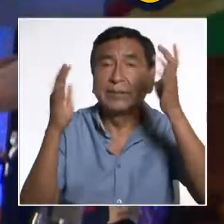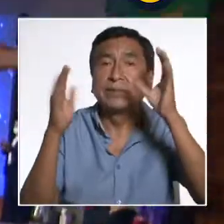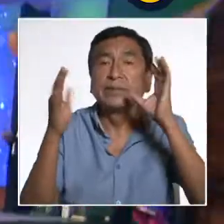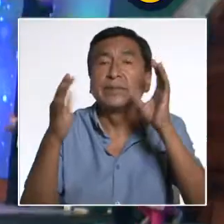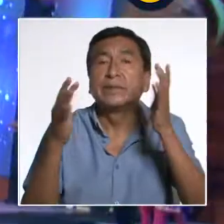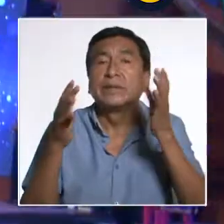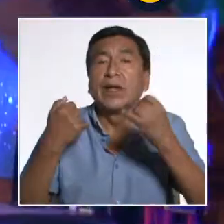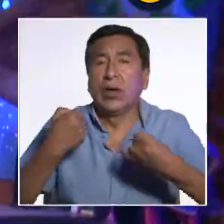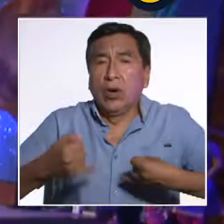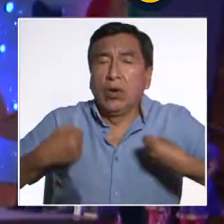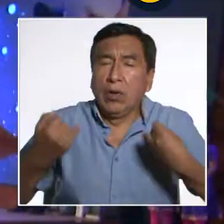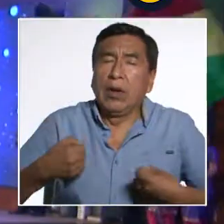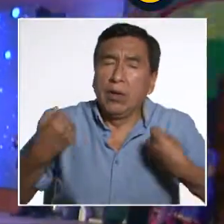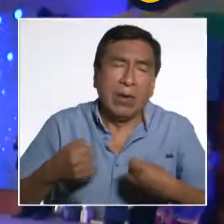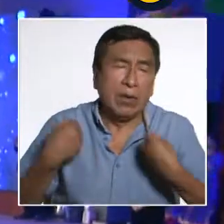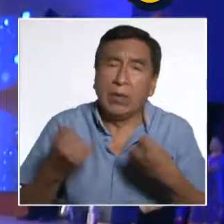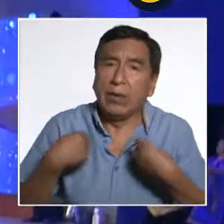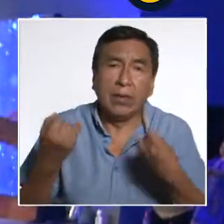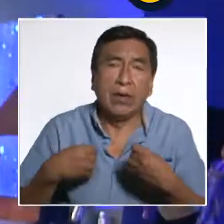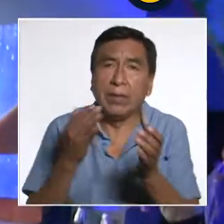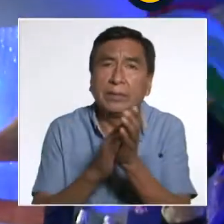Tome su asiento, por favor, un minutito.